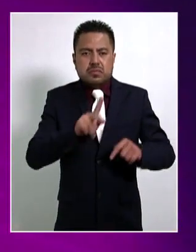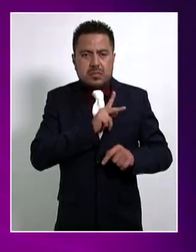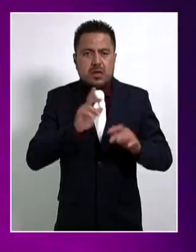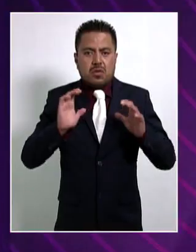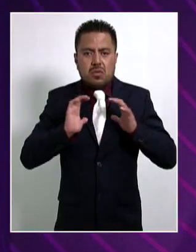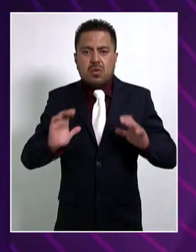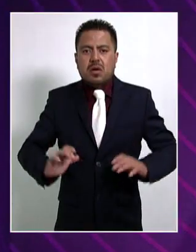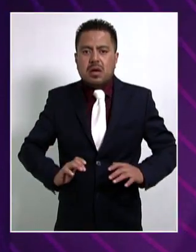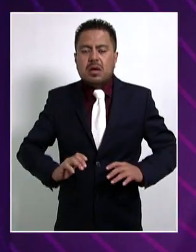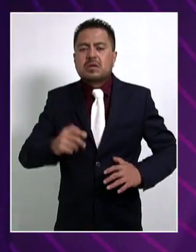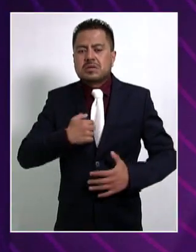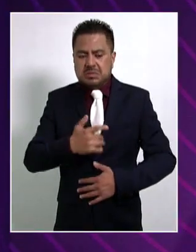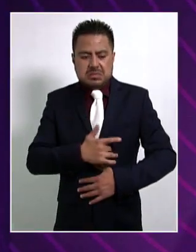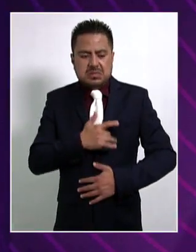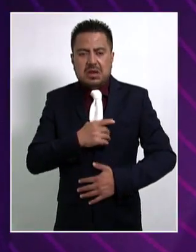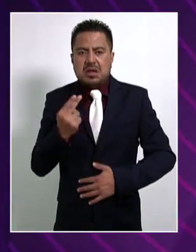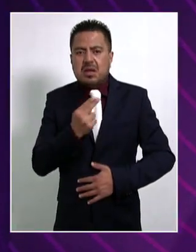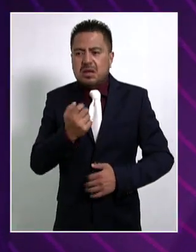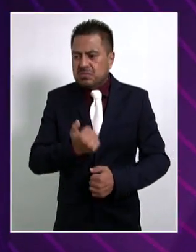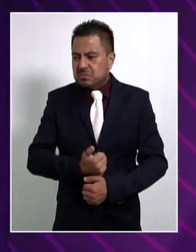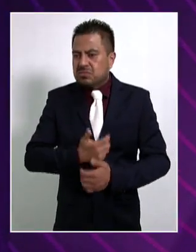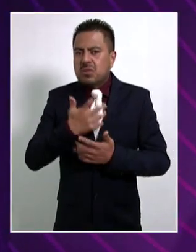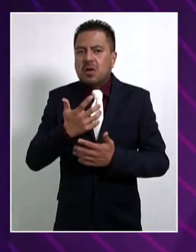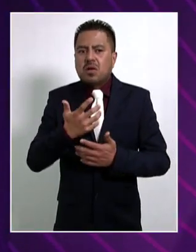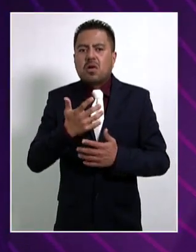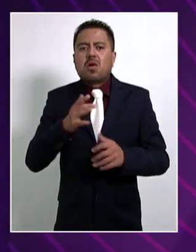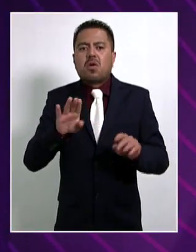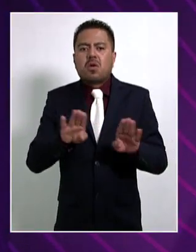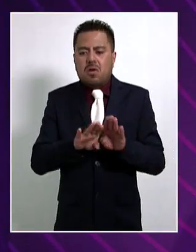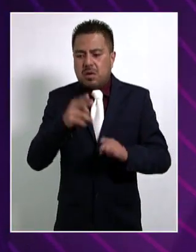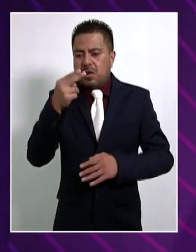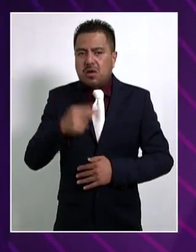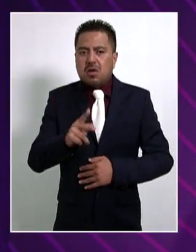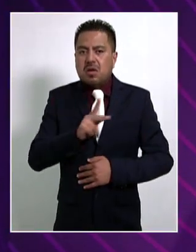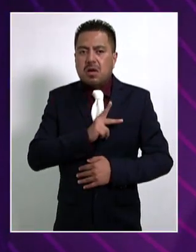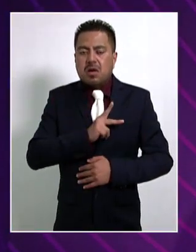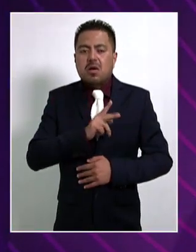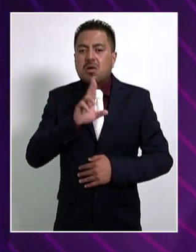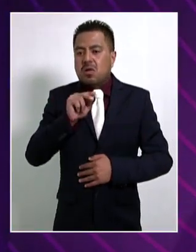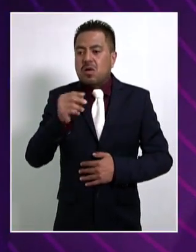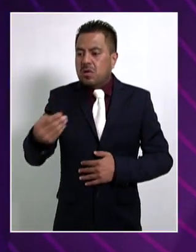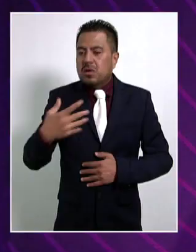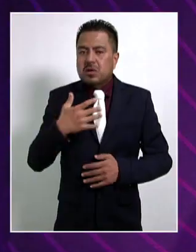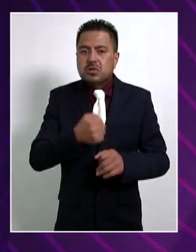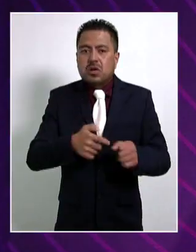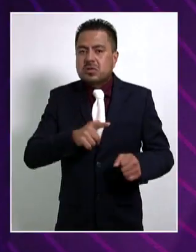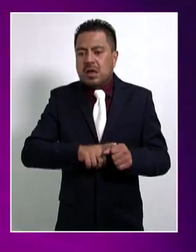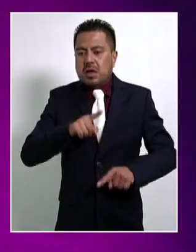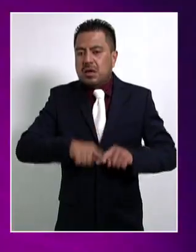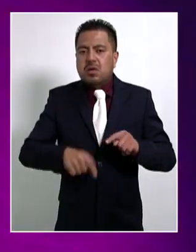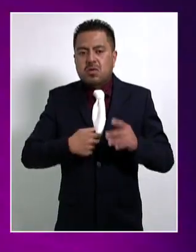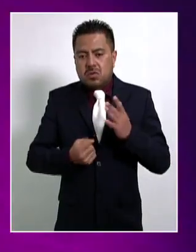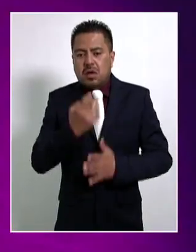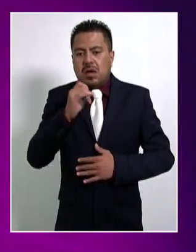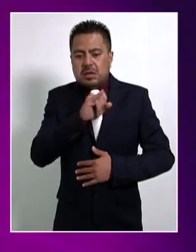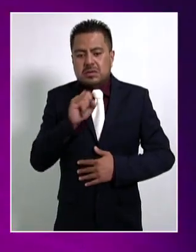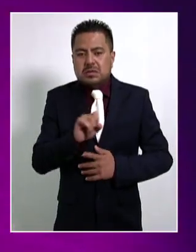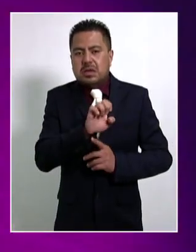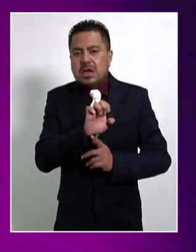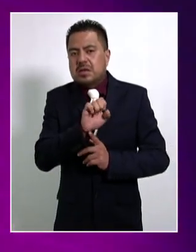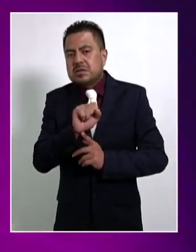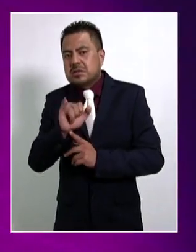cuerpo, comencé también la necesidad de expresarme con mi nombre, ya no el que me asignó la sociedad, sino con el mío, Jessica.